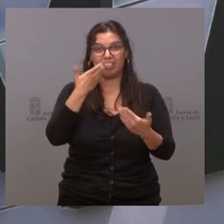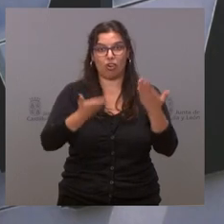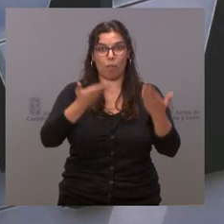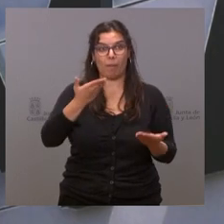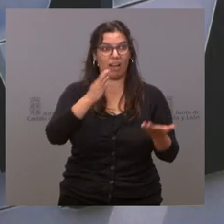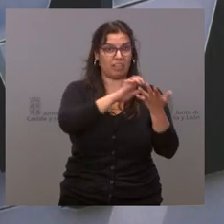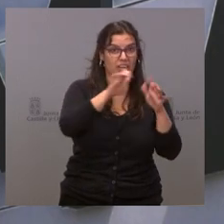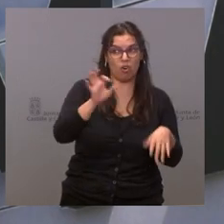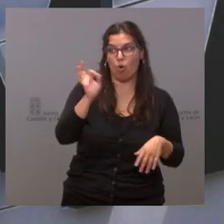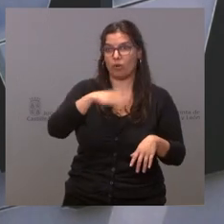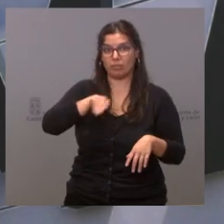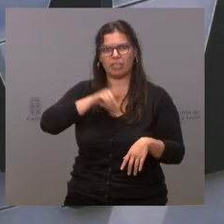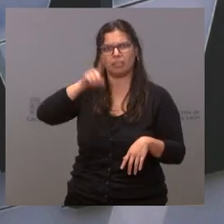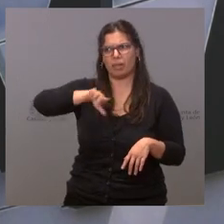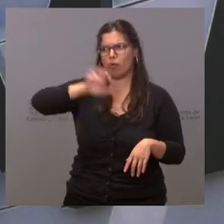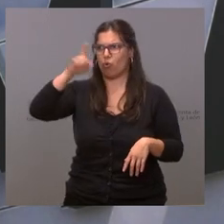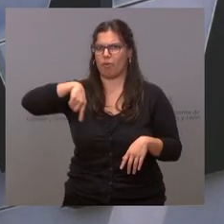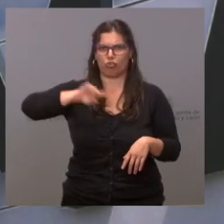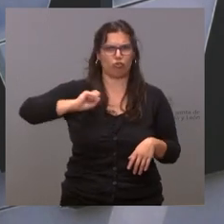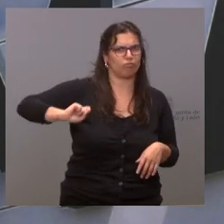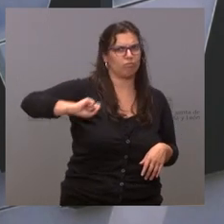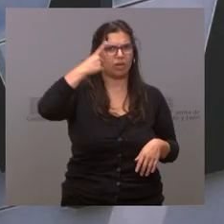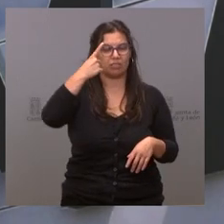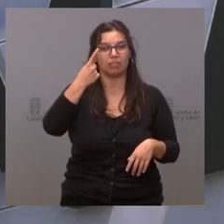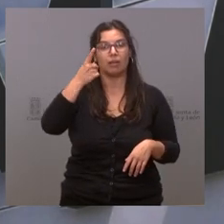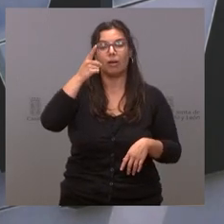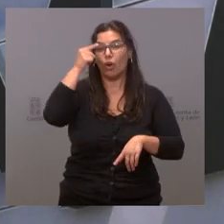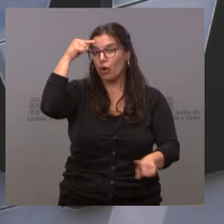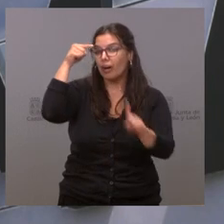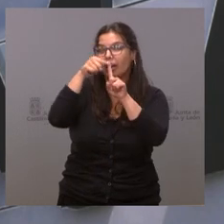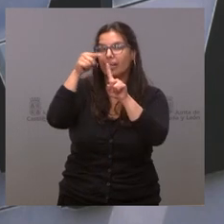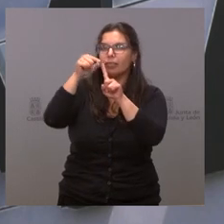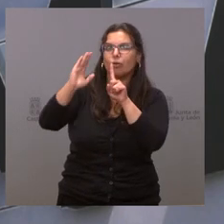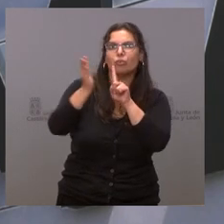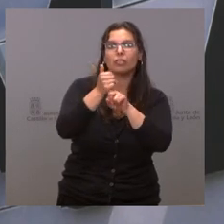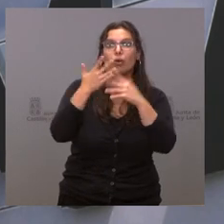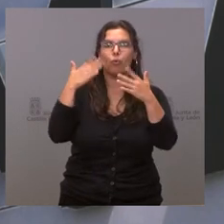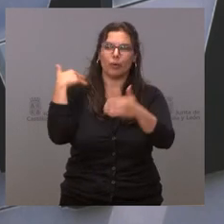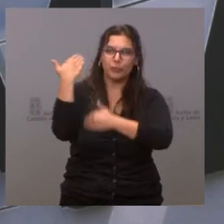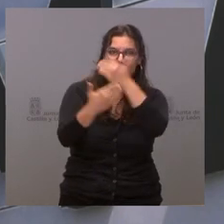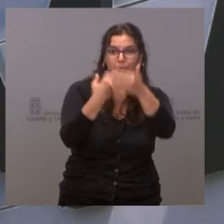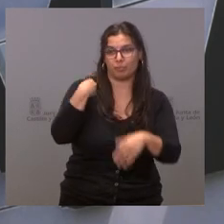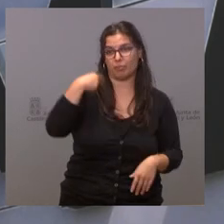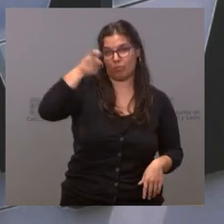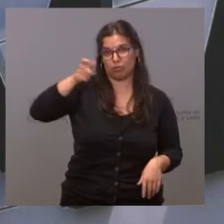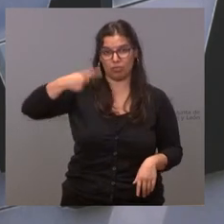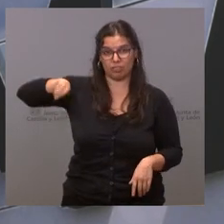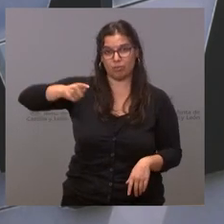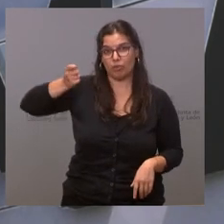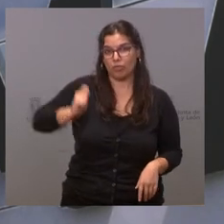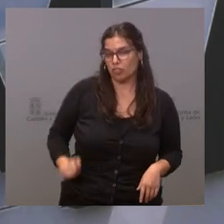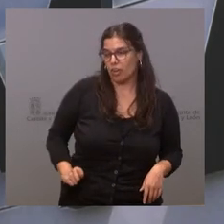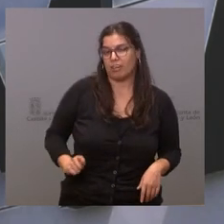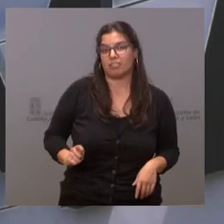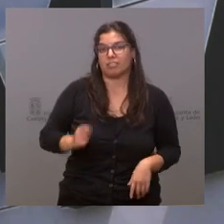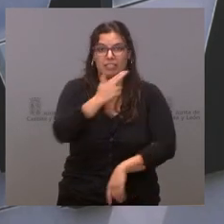para avanzar en el objetivo fundamental que tiene un profesional de sanidad un centro de